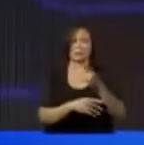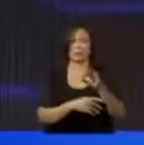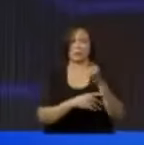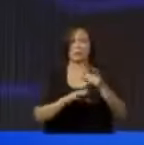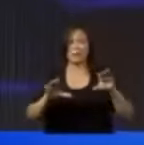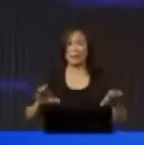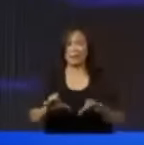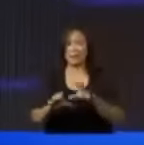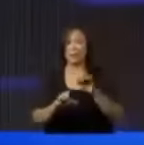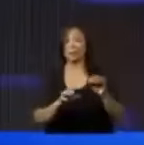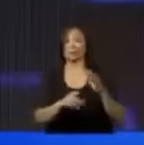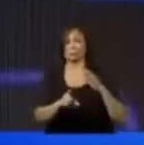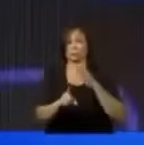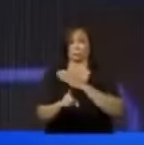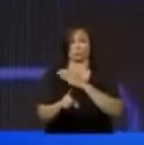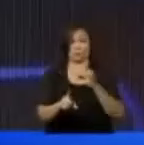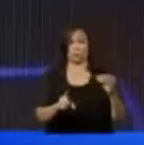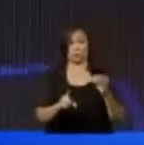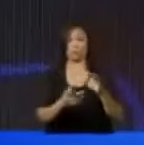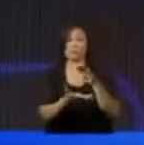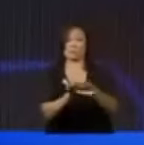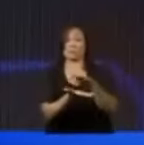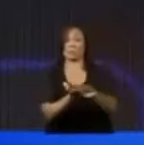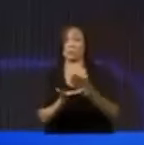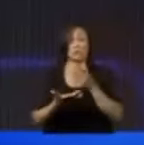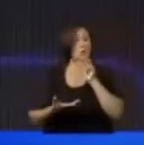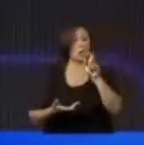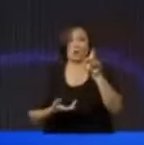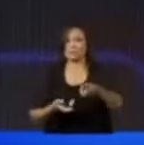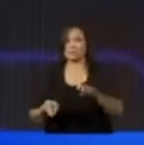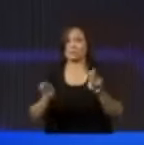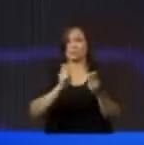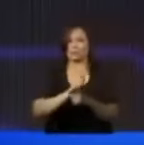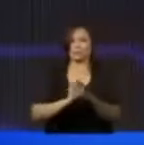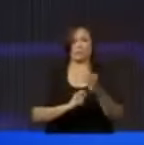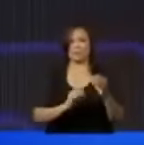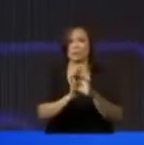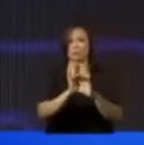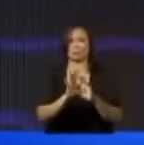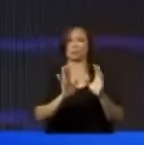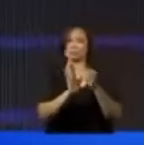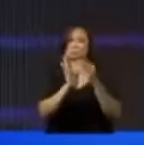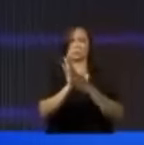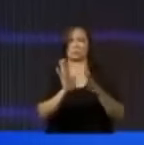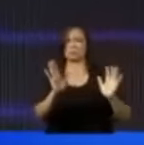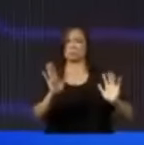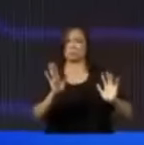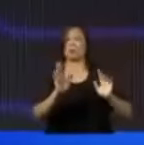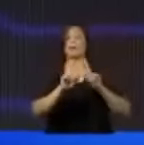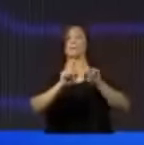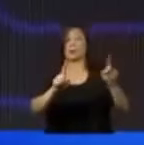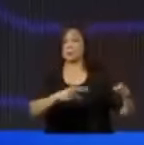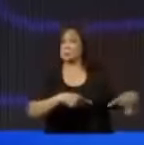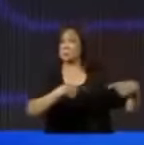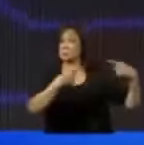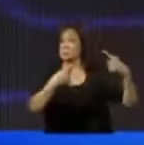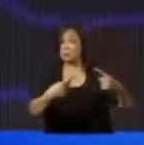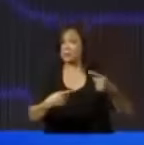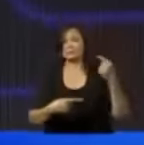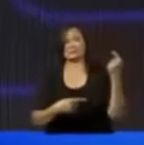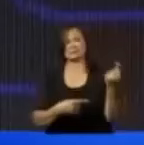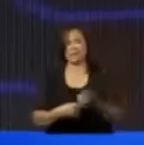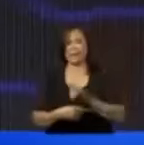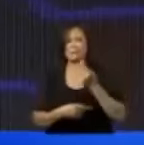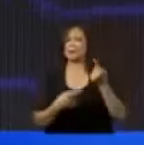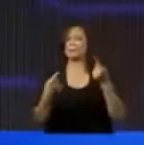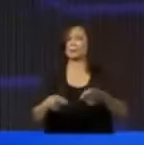la práctica con ese consejo, con ese pueblo. No hay que modificar la Constitución, está establecido ahí. Ahora, históricamente siempre se